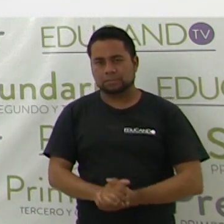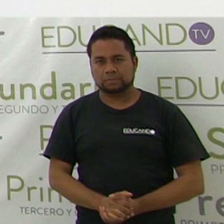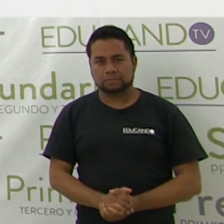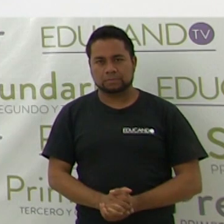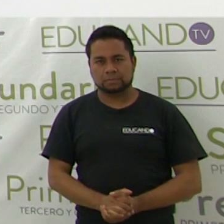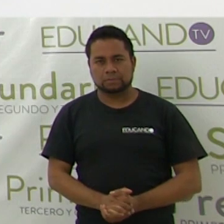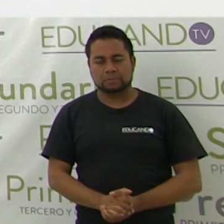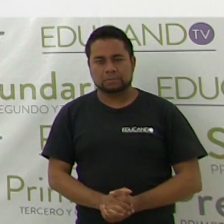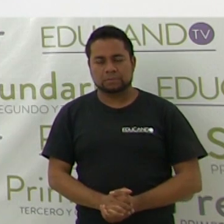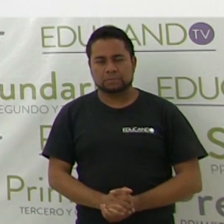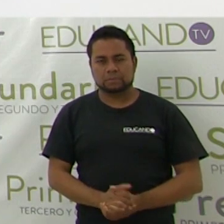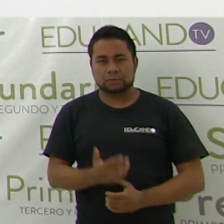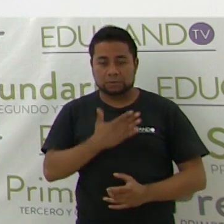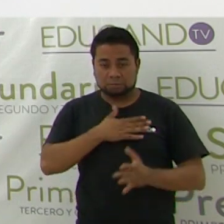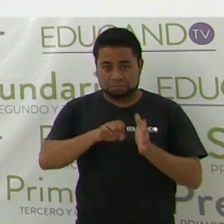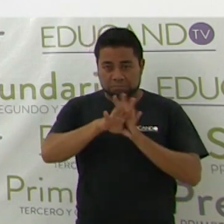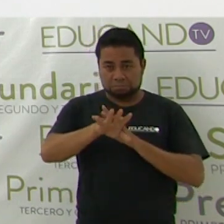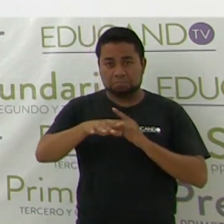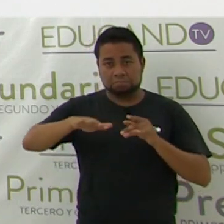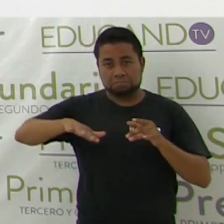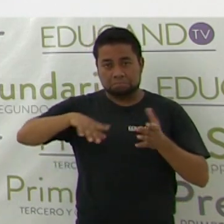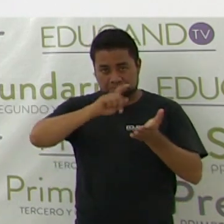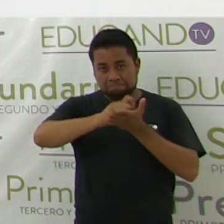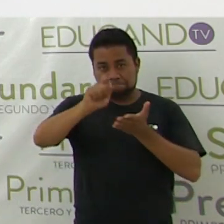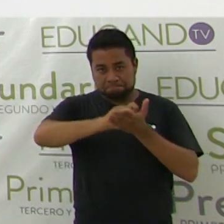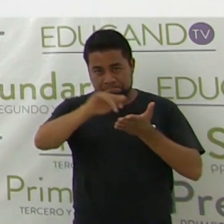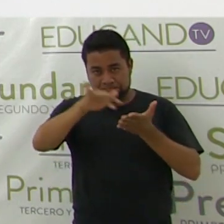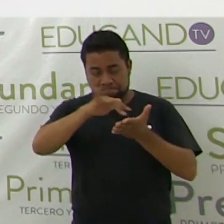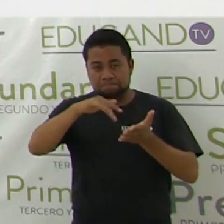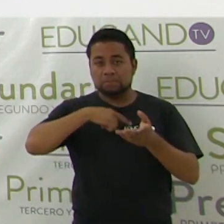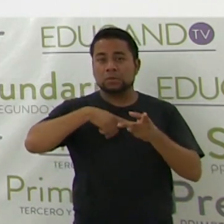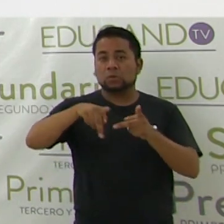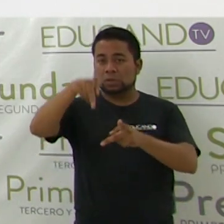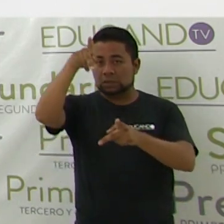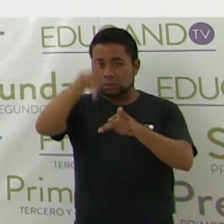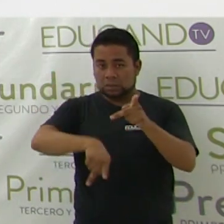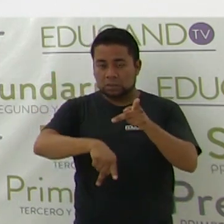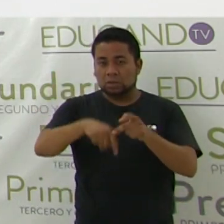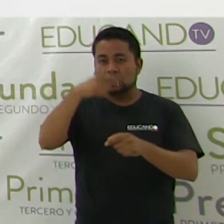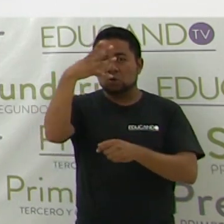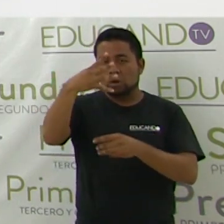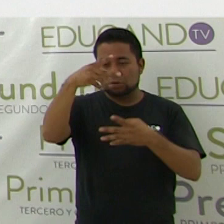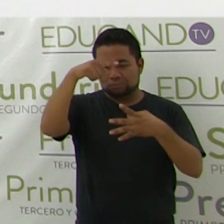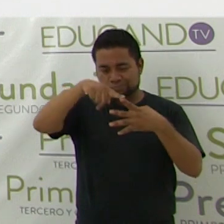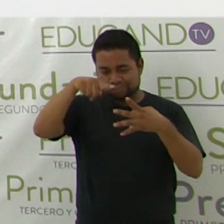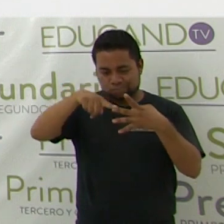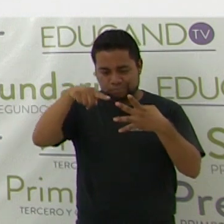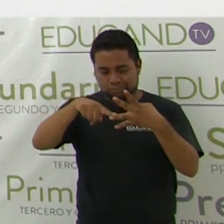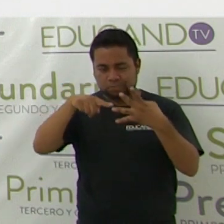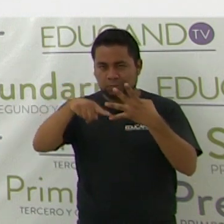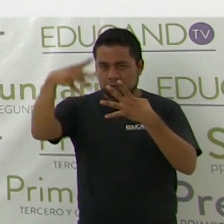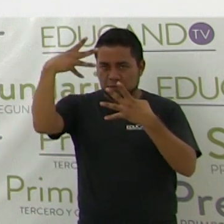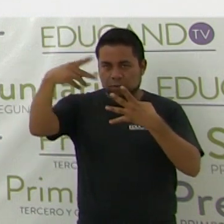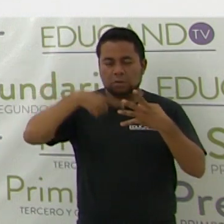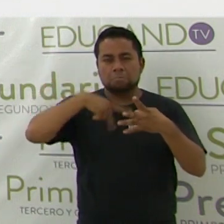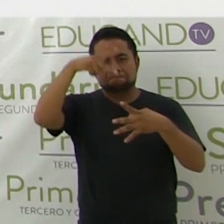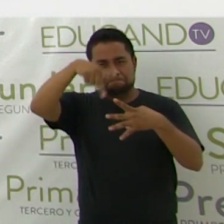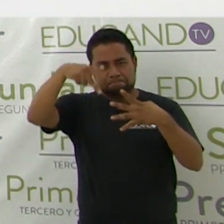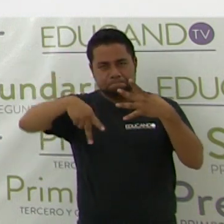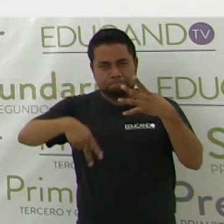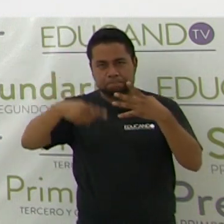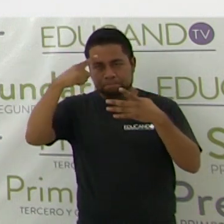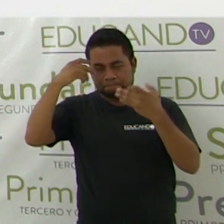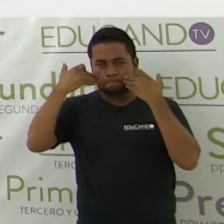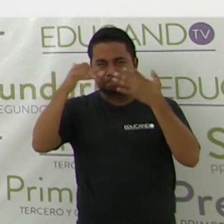Bueno, por ejemplo, en este texto que yo les escribí, lo dividí en cuatro apartados. Les voy a leer los apartados para que